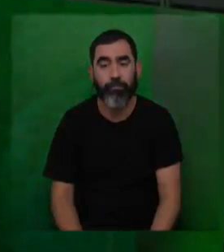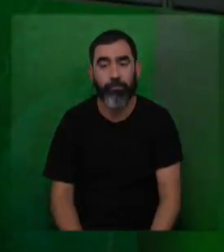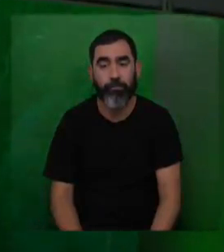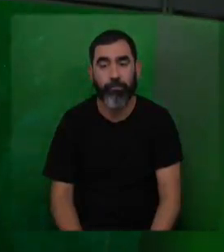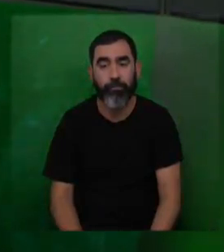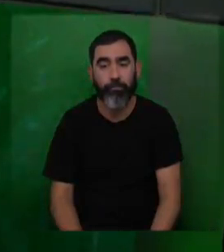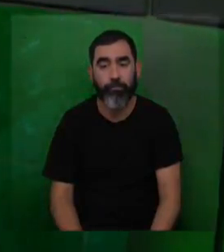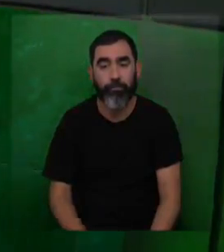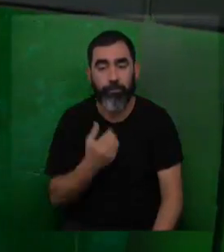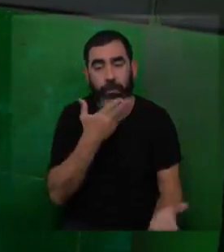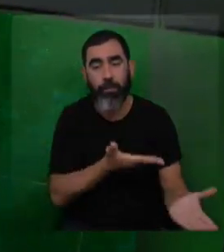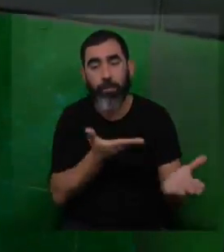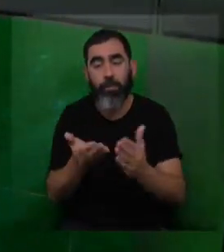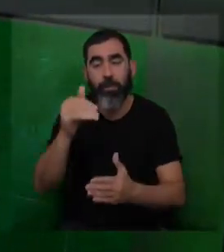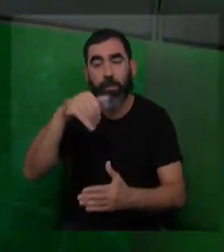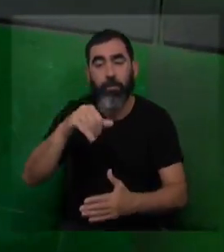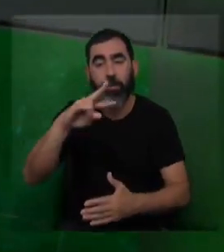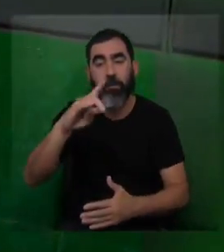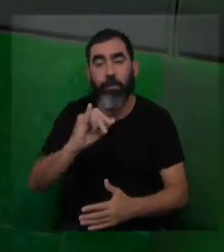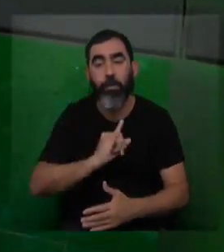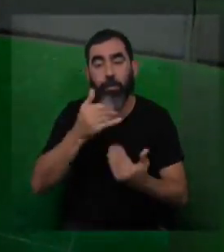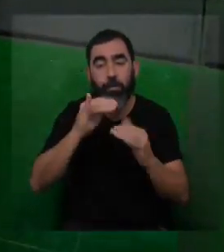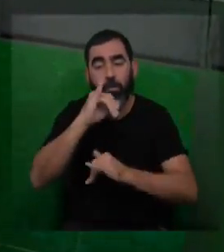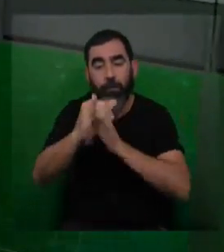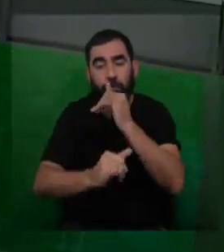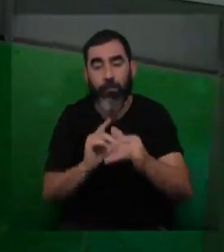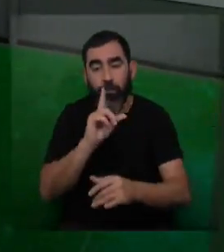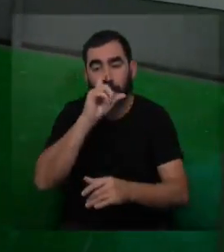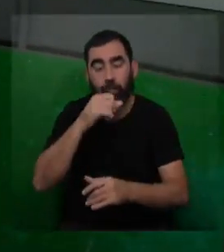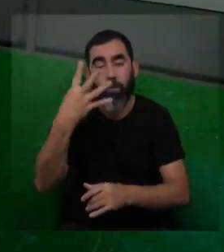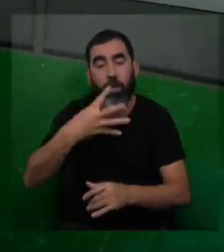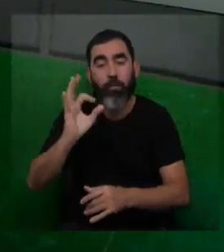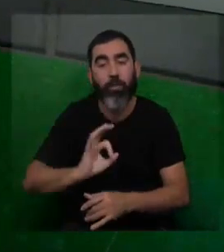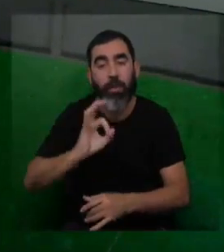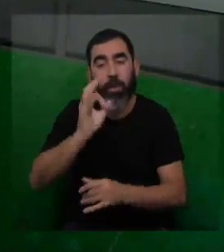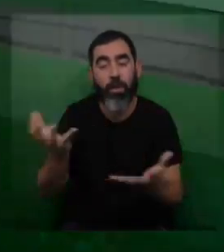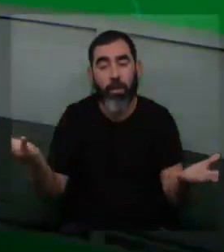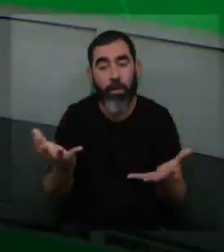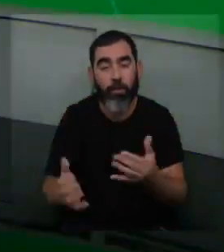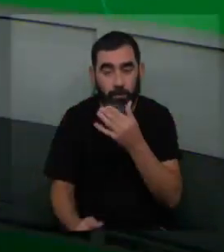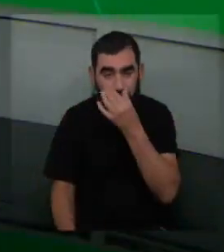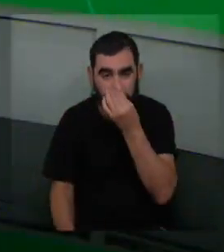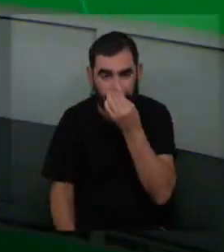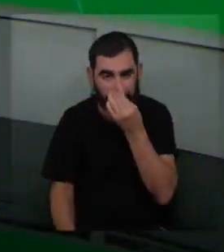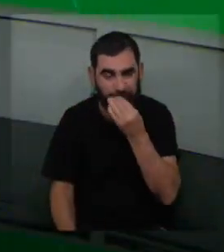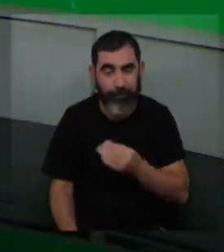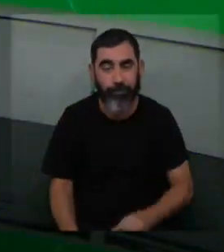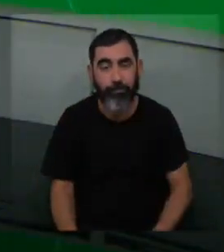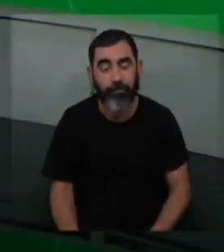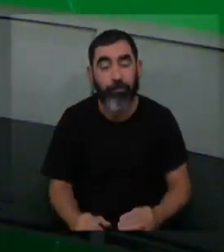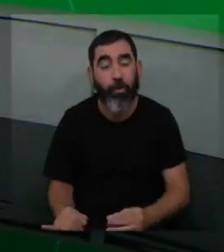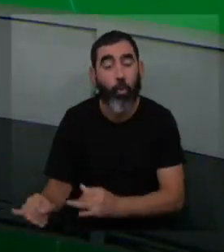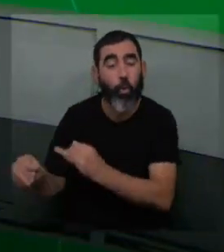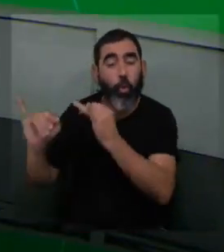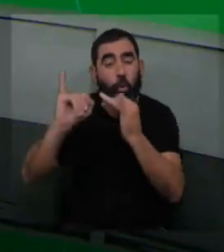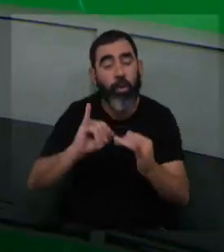¿Qué tal? ¿Cómo están? Bienvenidas, bienvenidos a MBD Noticias. Comenzamos con información con 14 grados a esta hora aquí en Montevideo, en una jornada que